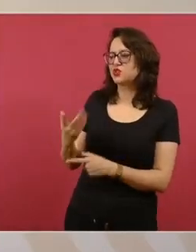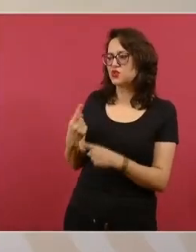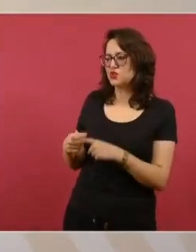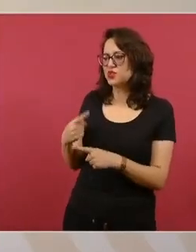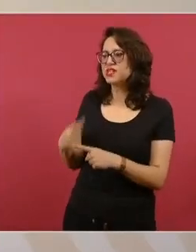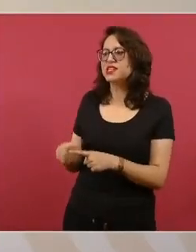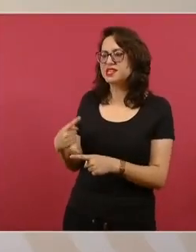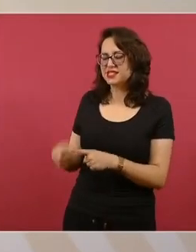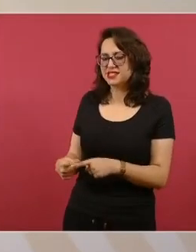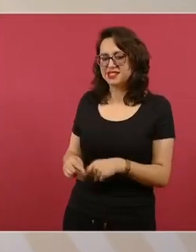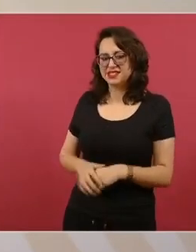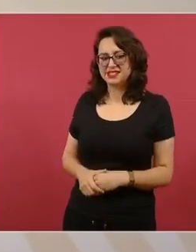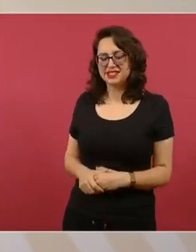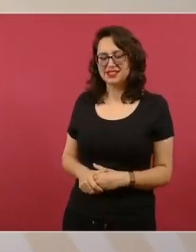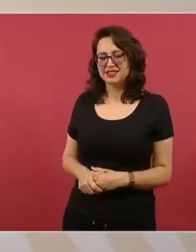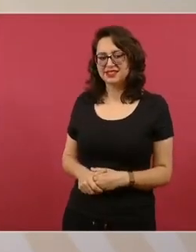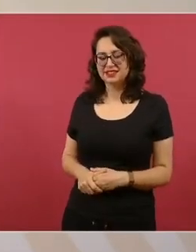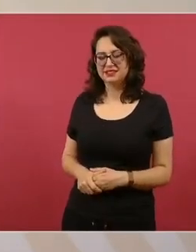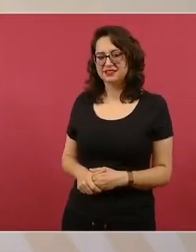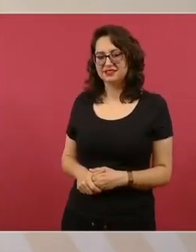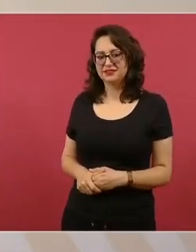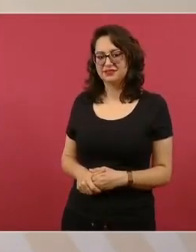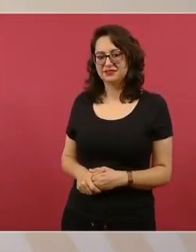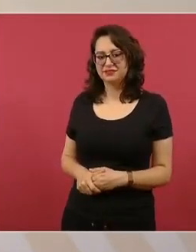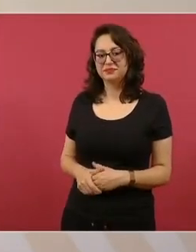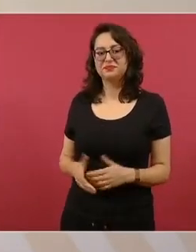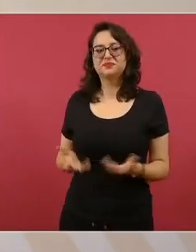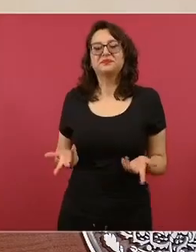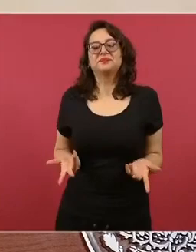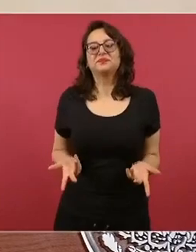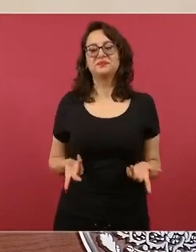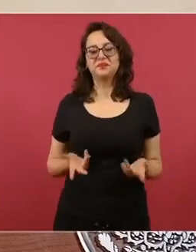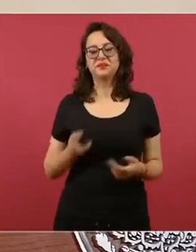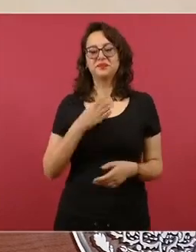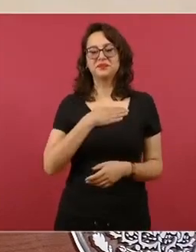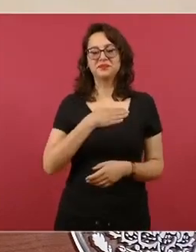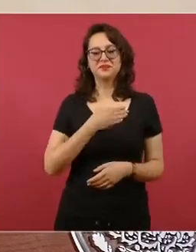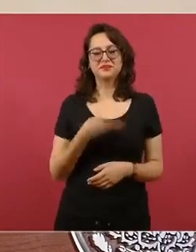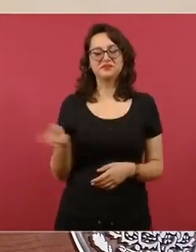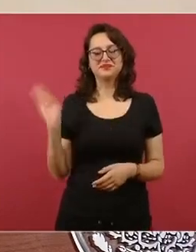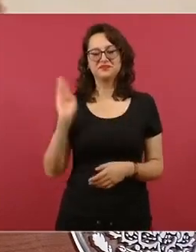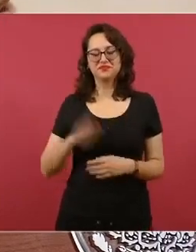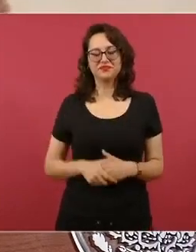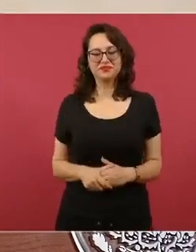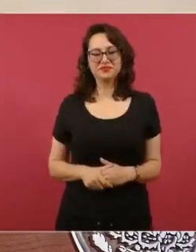traicionado, por quiénes. Pero bueno,